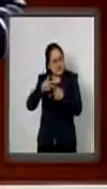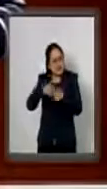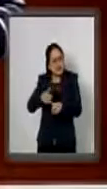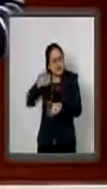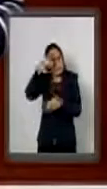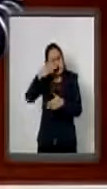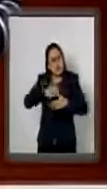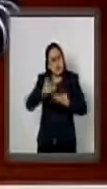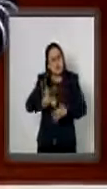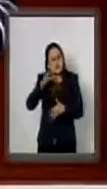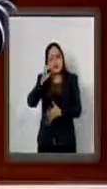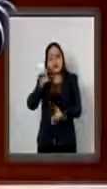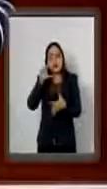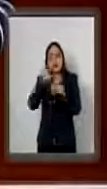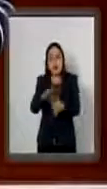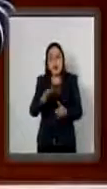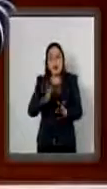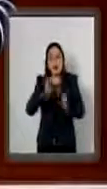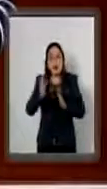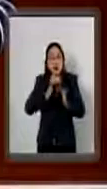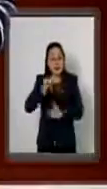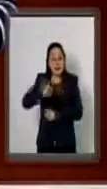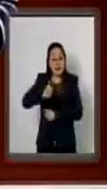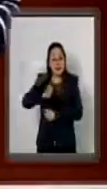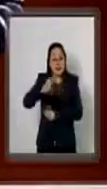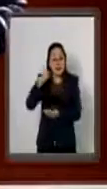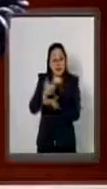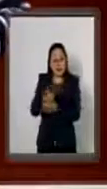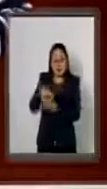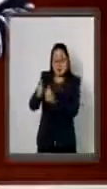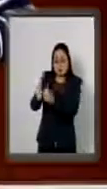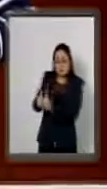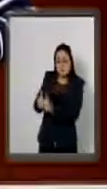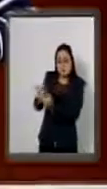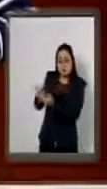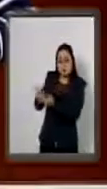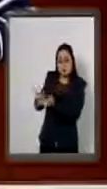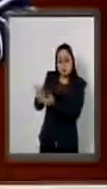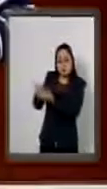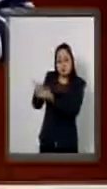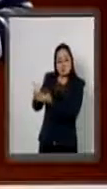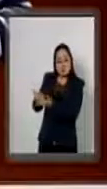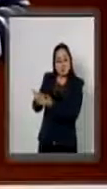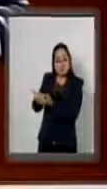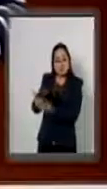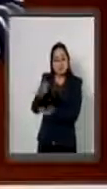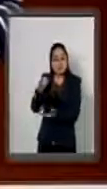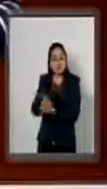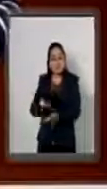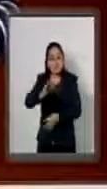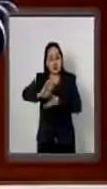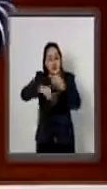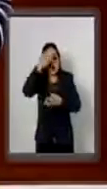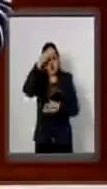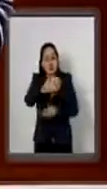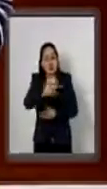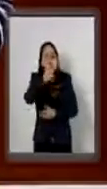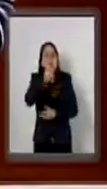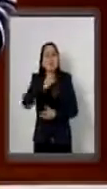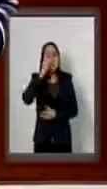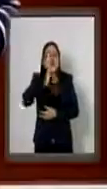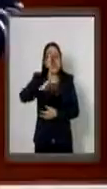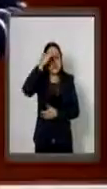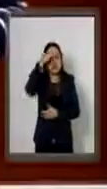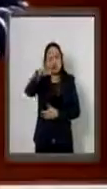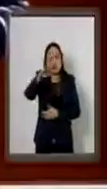poder militar debe ser enteramente pasivo. Como ustedes saben, señoras y señores,